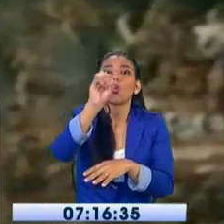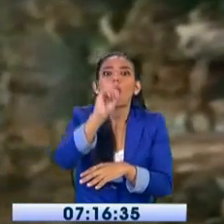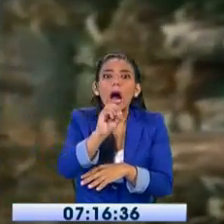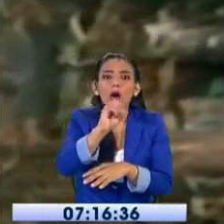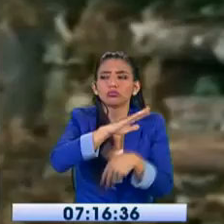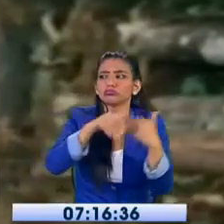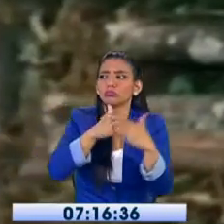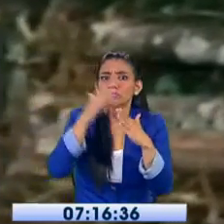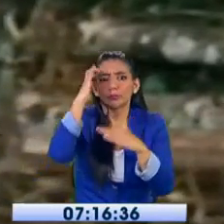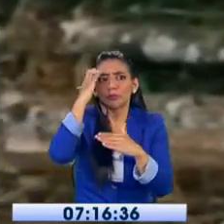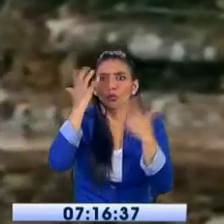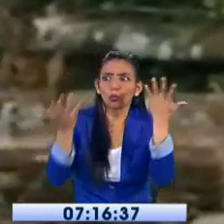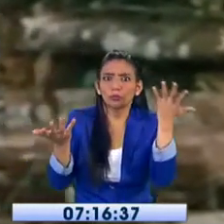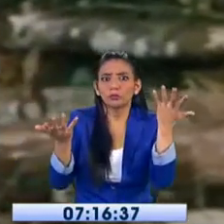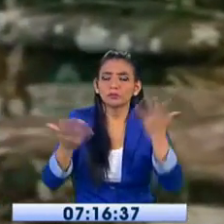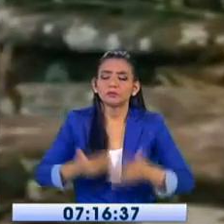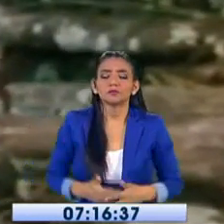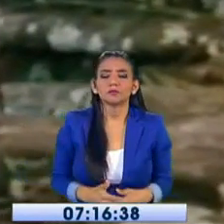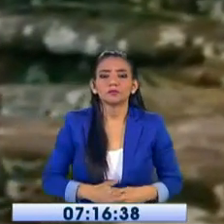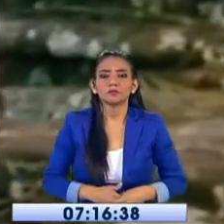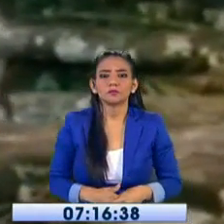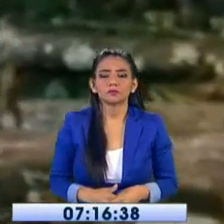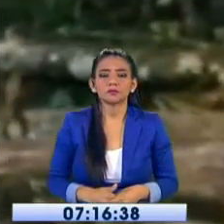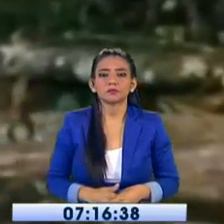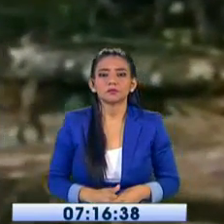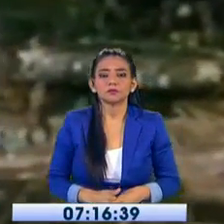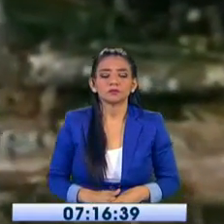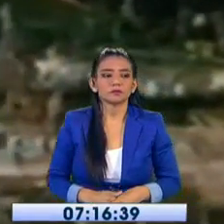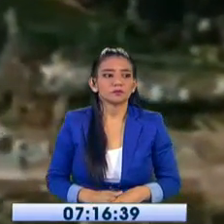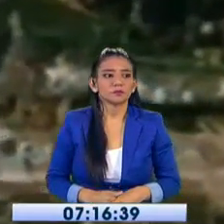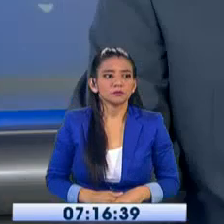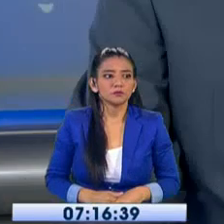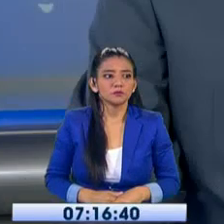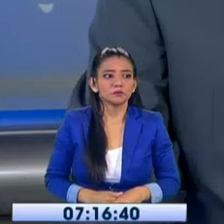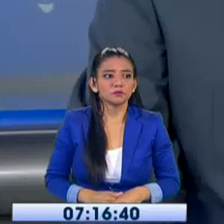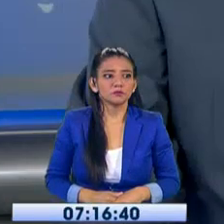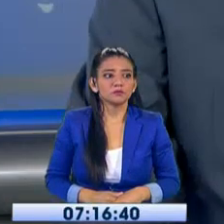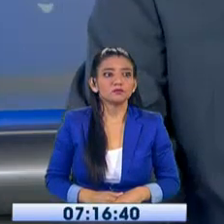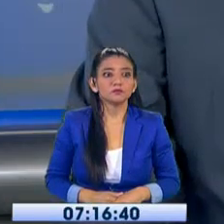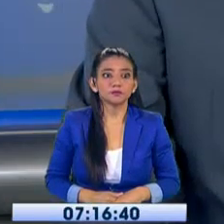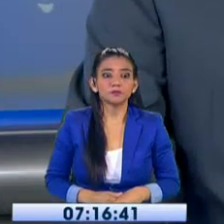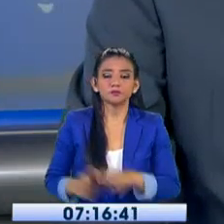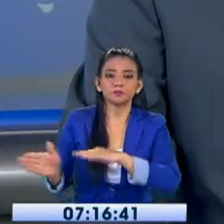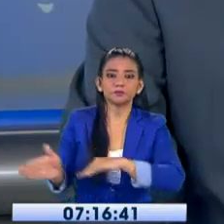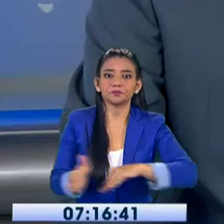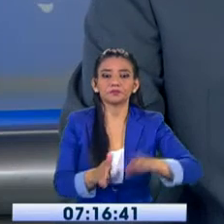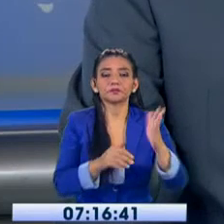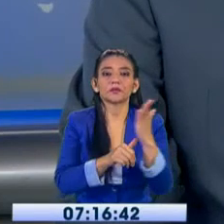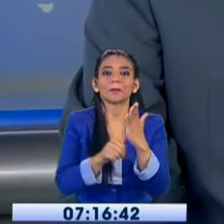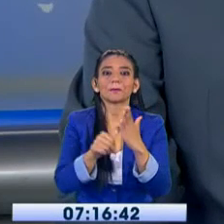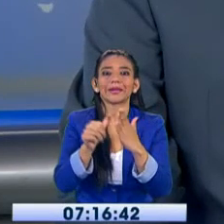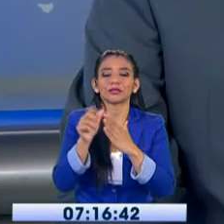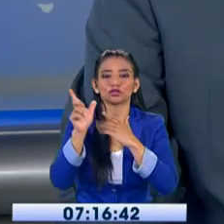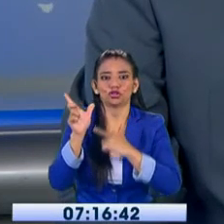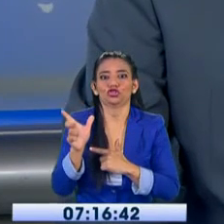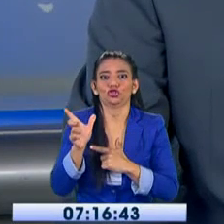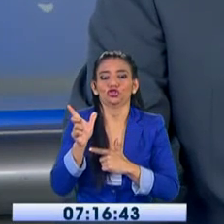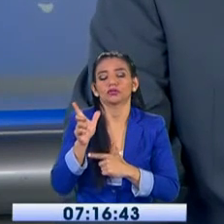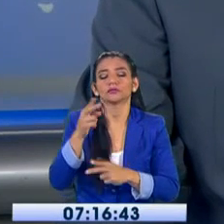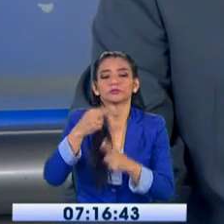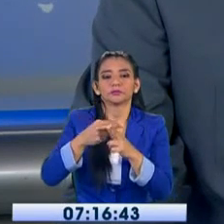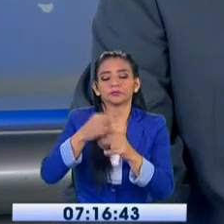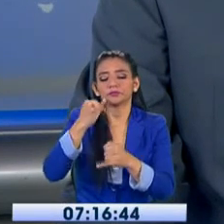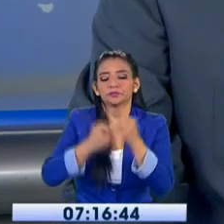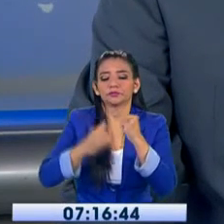sus habitantes, informó María José Fernández. Mientras tanto, el ministro de Defensa, Fernando Cordero, informó que por parte